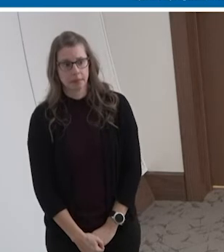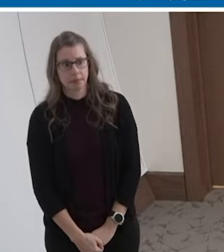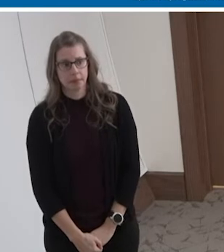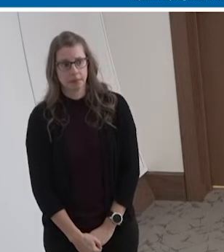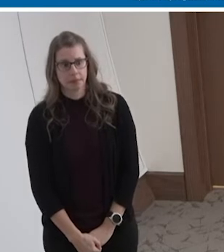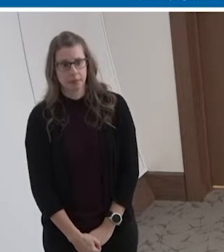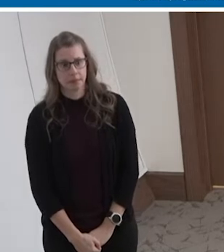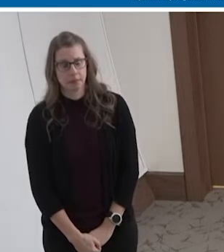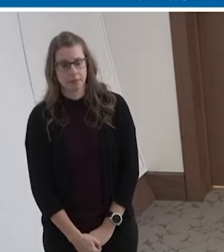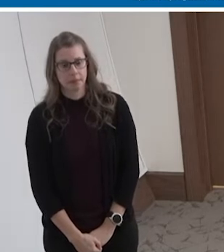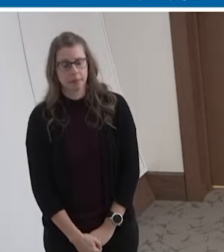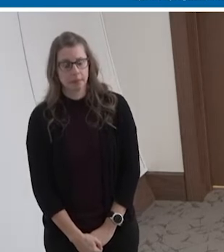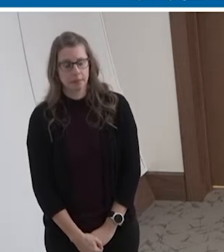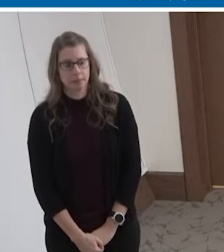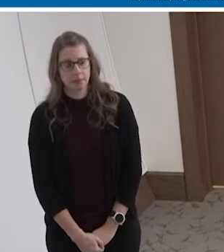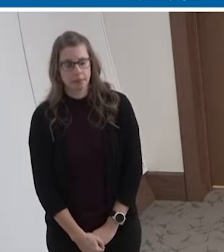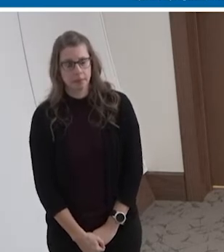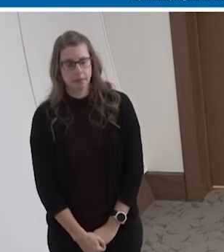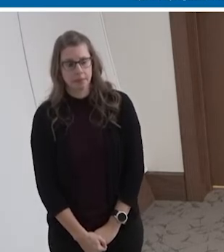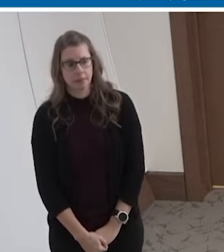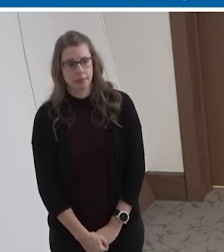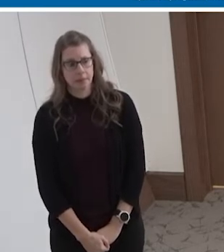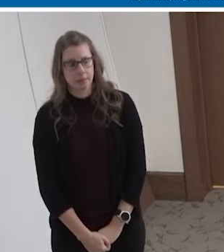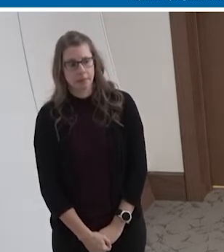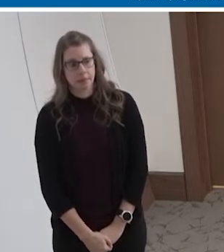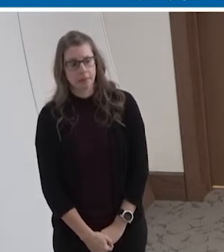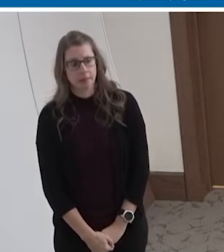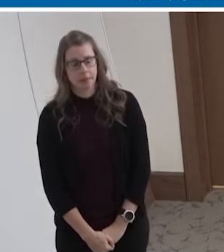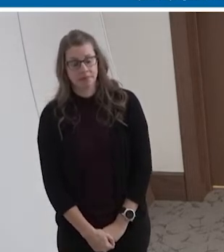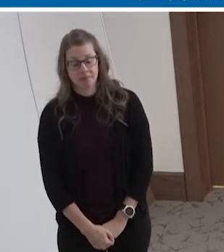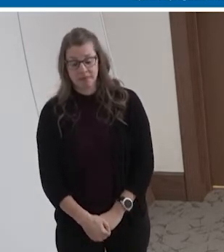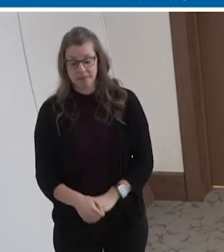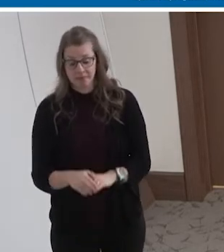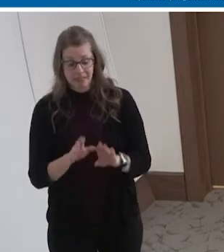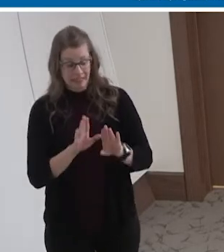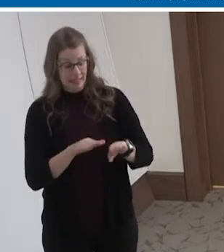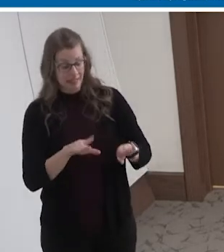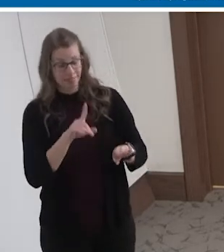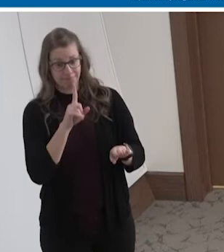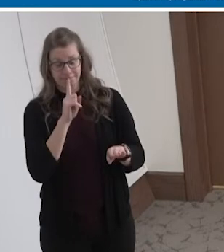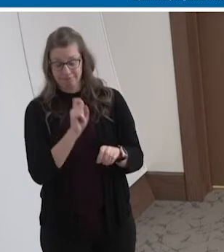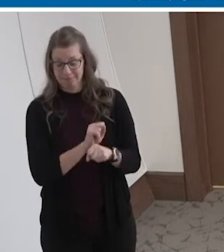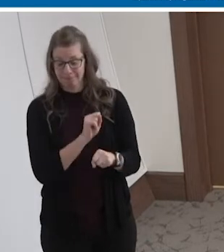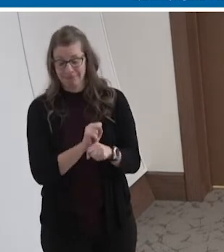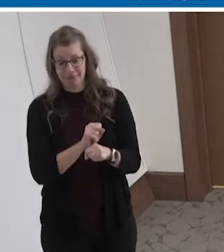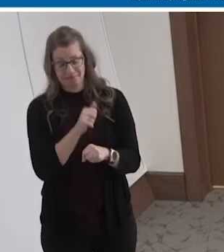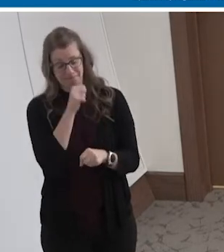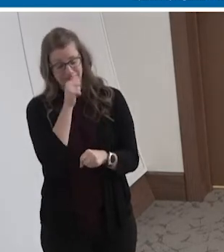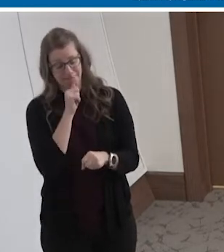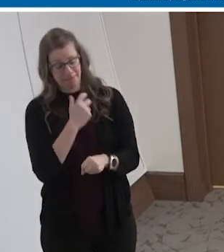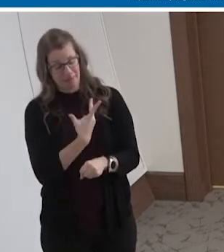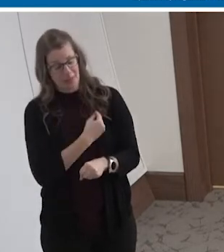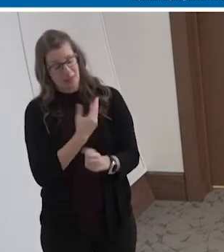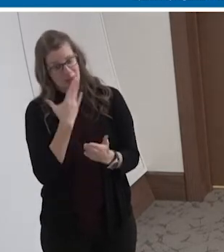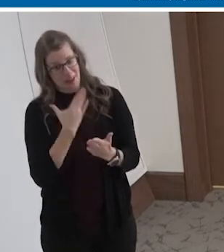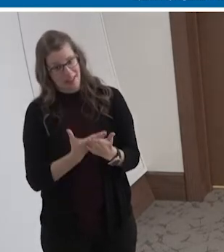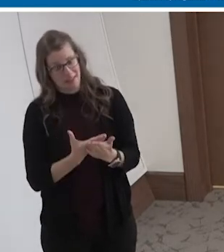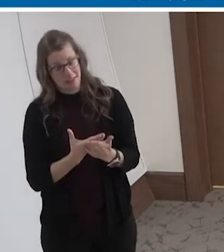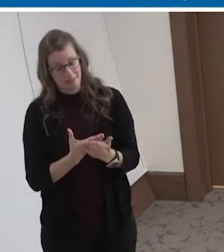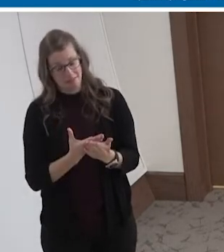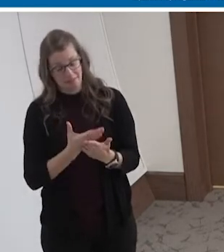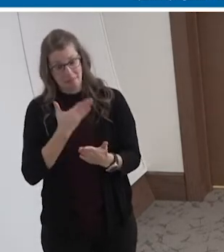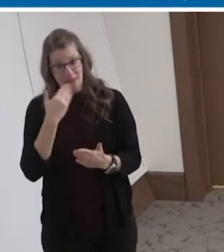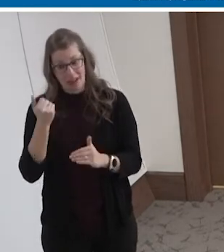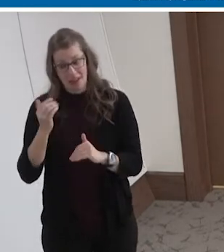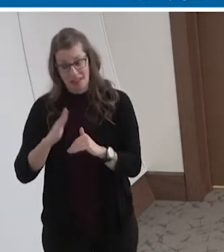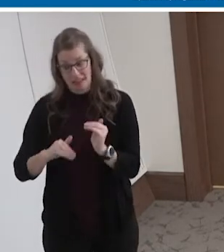hijos una vez que reciban la vacuna? Kids actually tolerate the vaccine quite well, even better